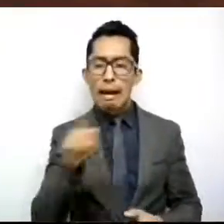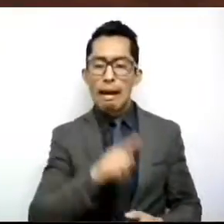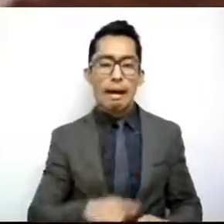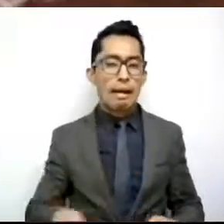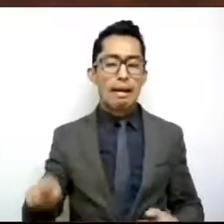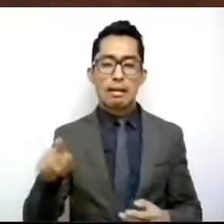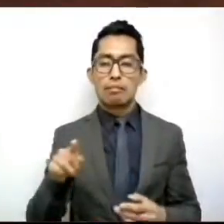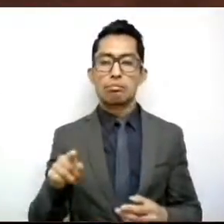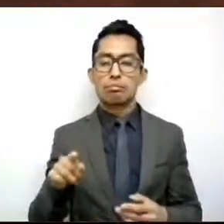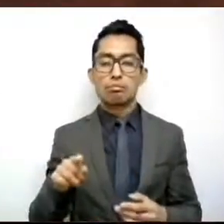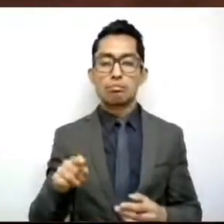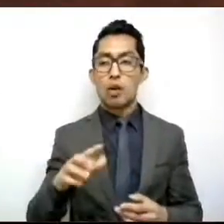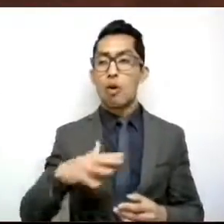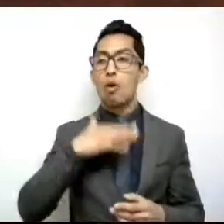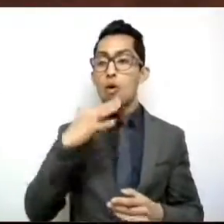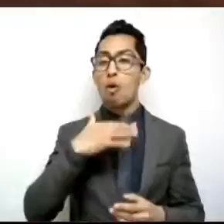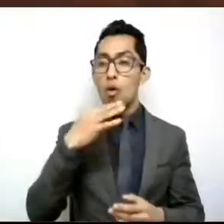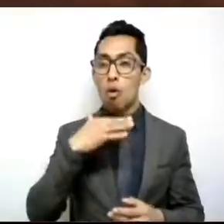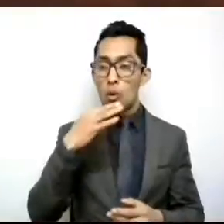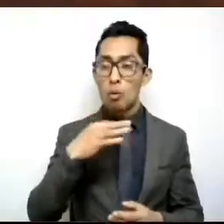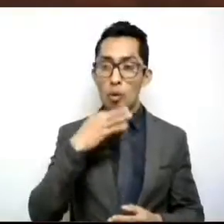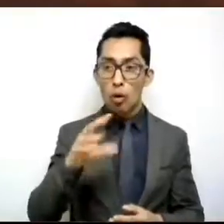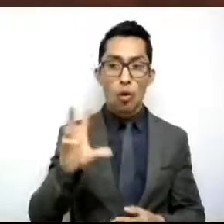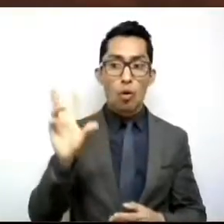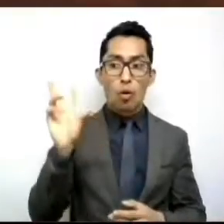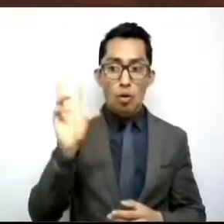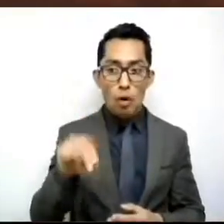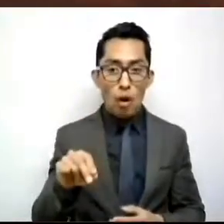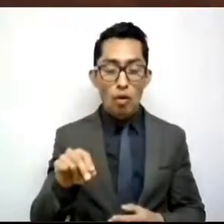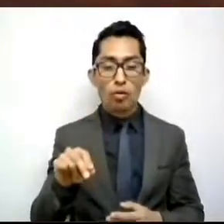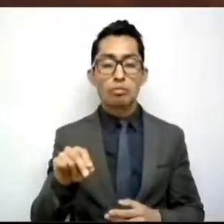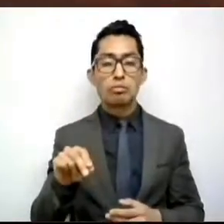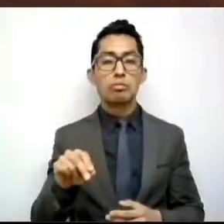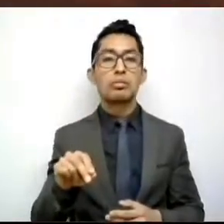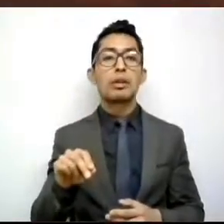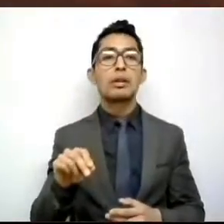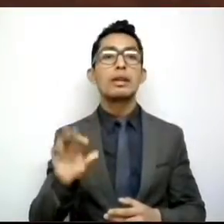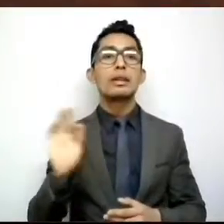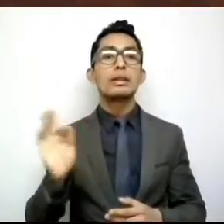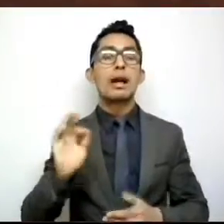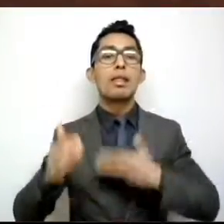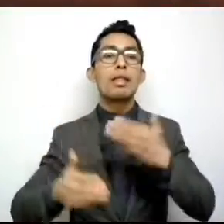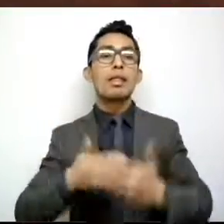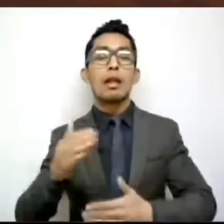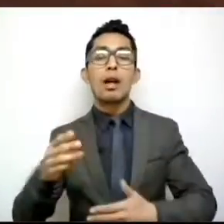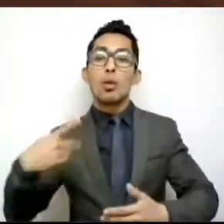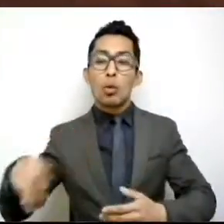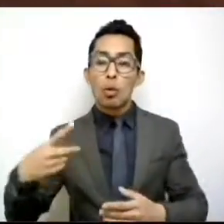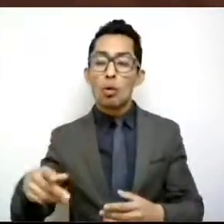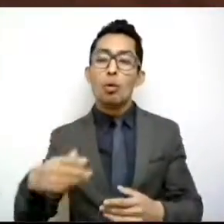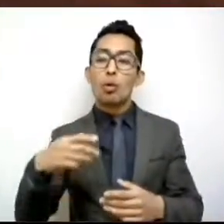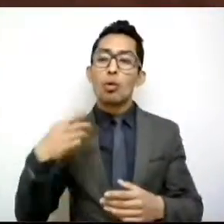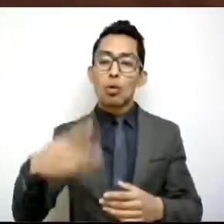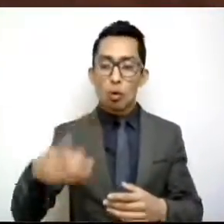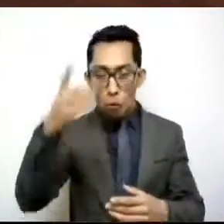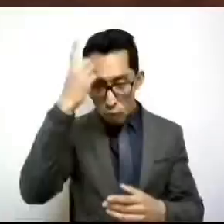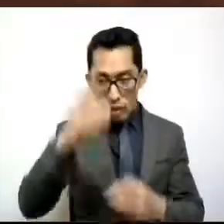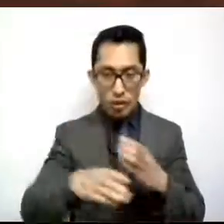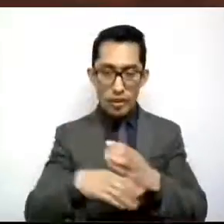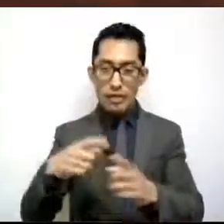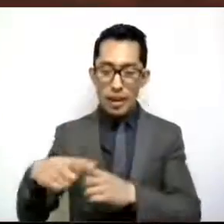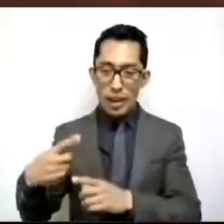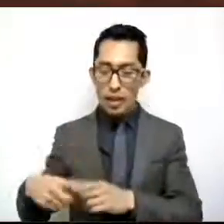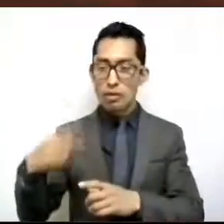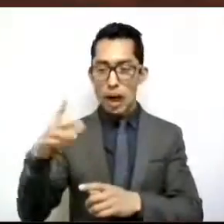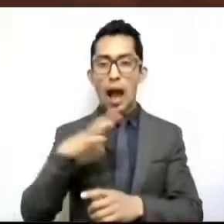sea corrupto, le gustará andar vendiendo los bienes municipales, los bienes